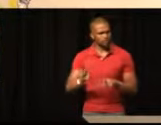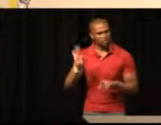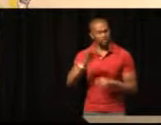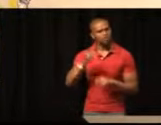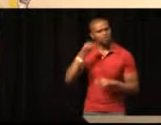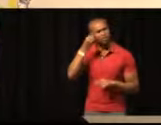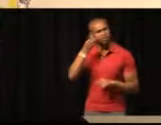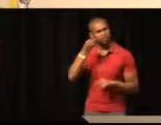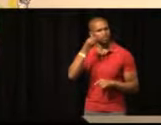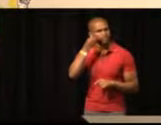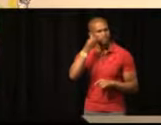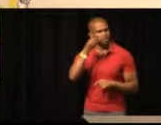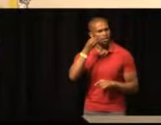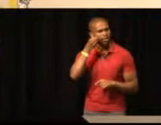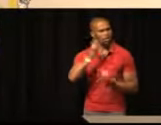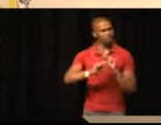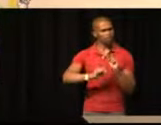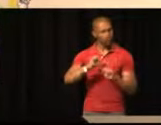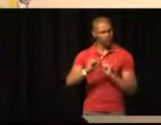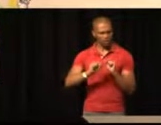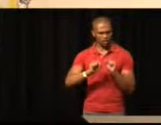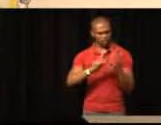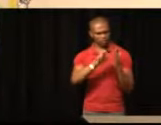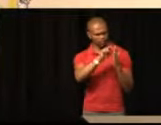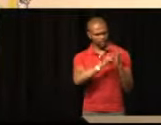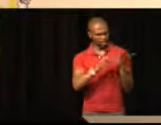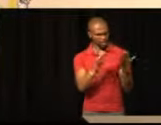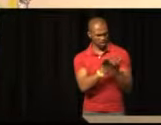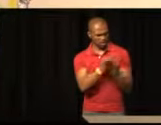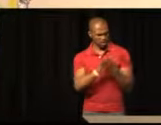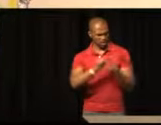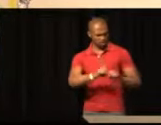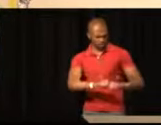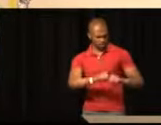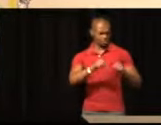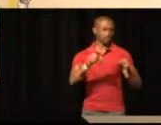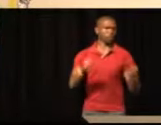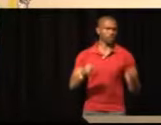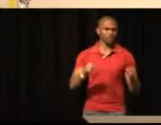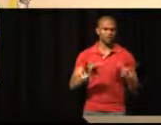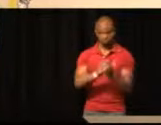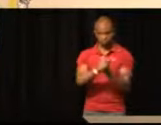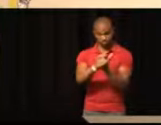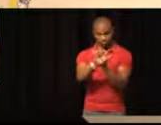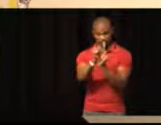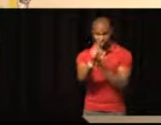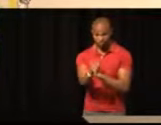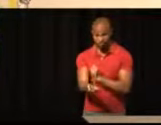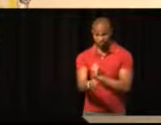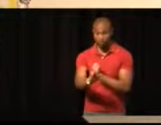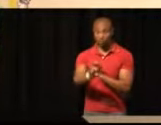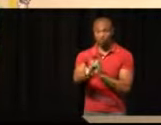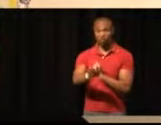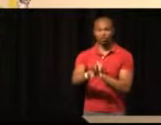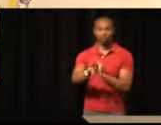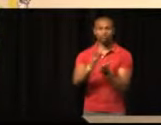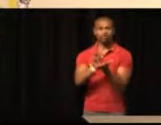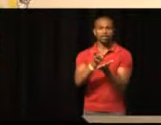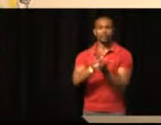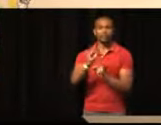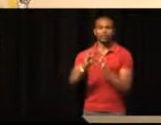universidad ha buscado ello, romper ese tabú, esos paradigmas de que el deporte